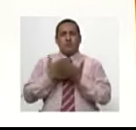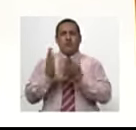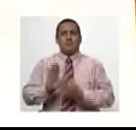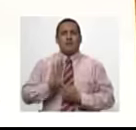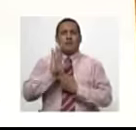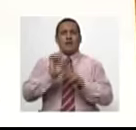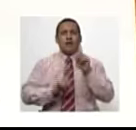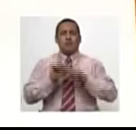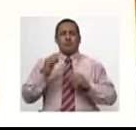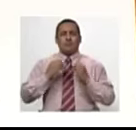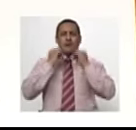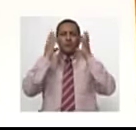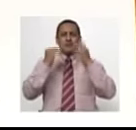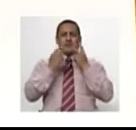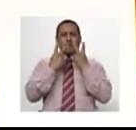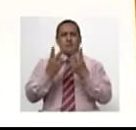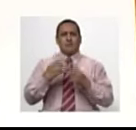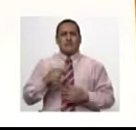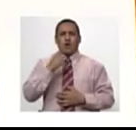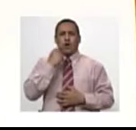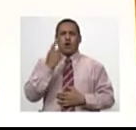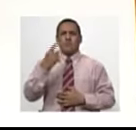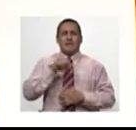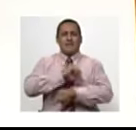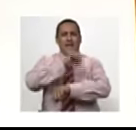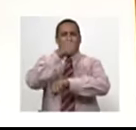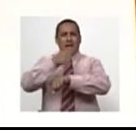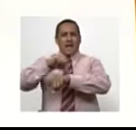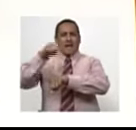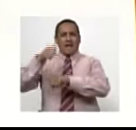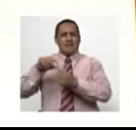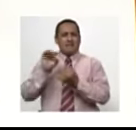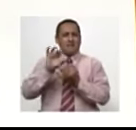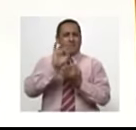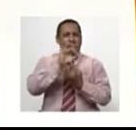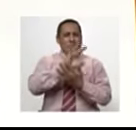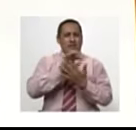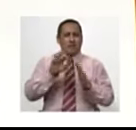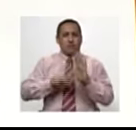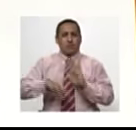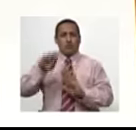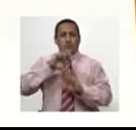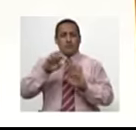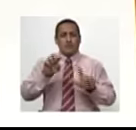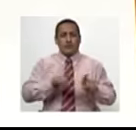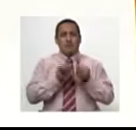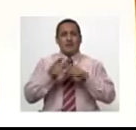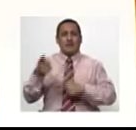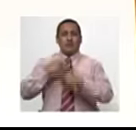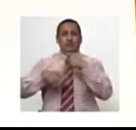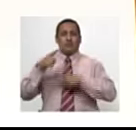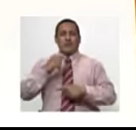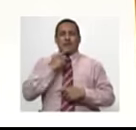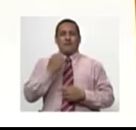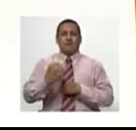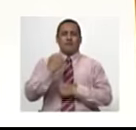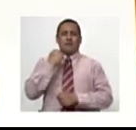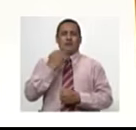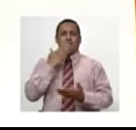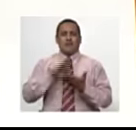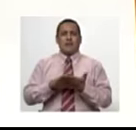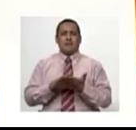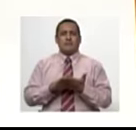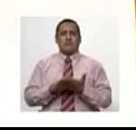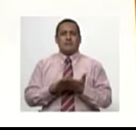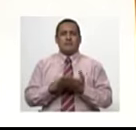cuando hubo todos los escándalos de César Álvarez en Ancash y otros más, retroceder sería fatal, sería peor. Ya.